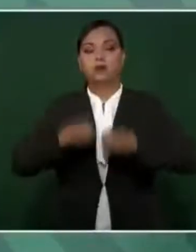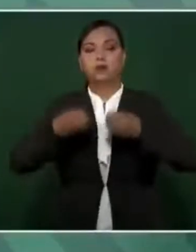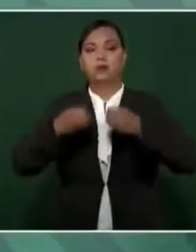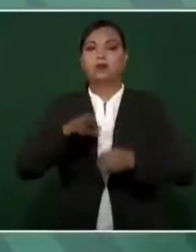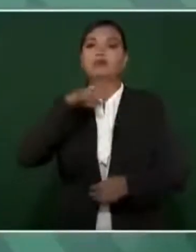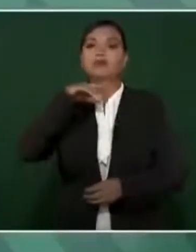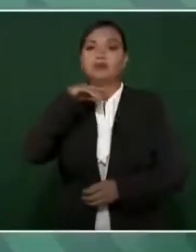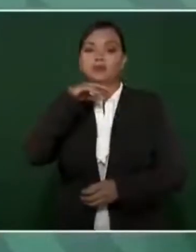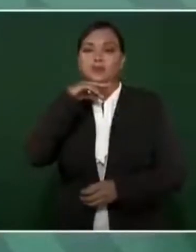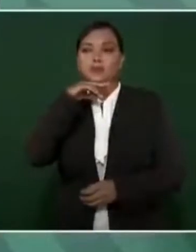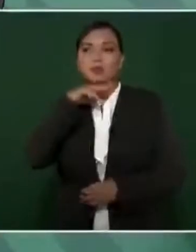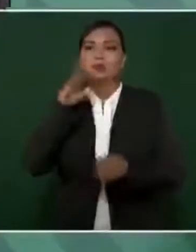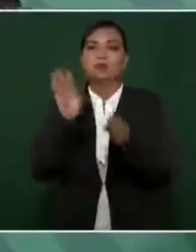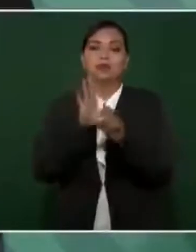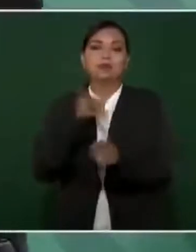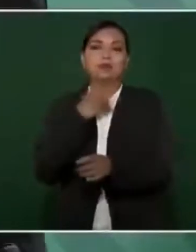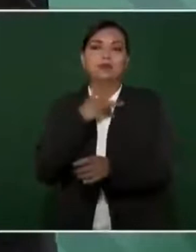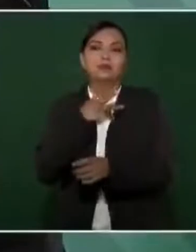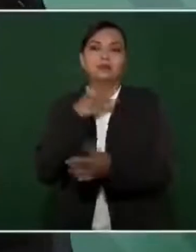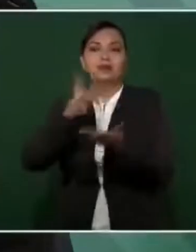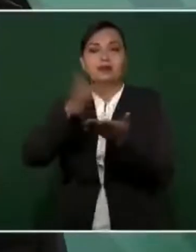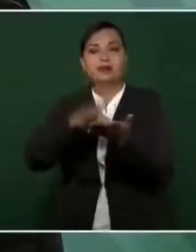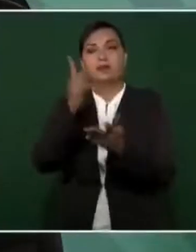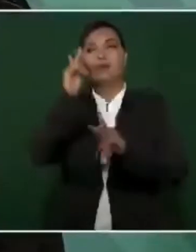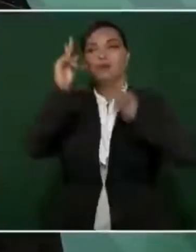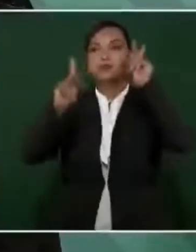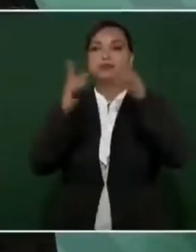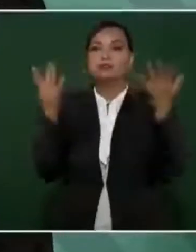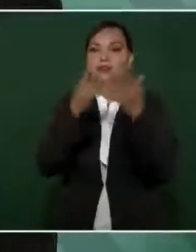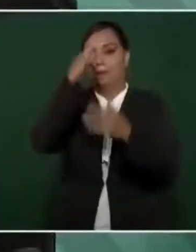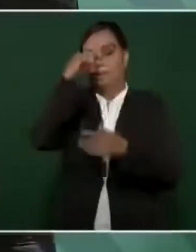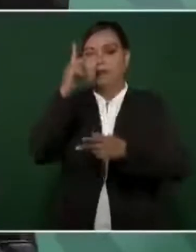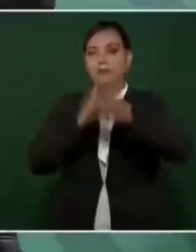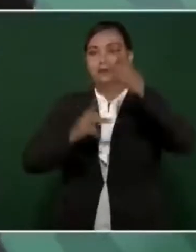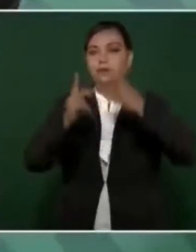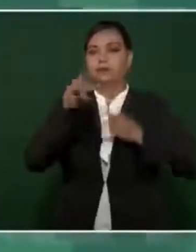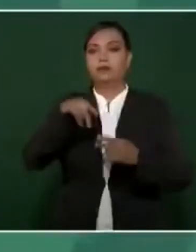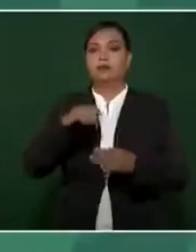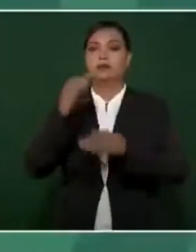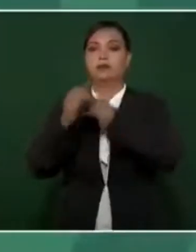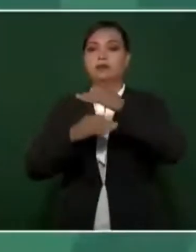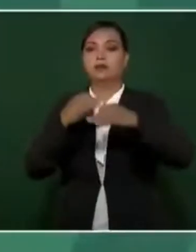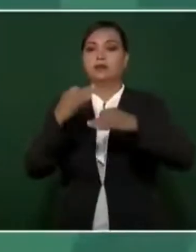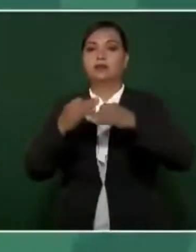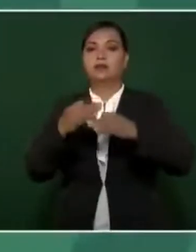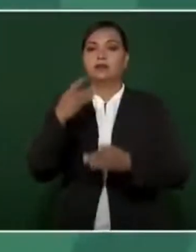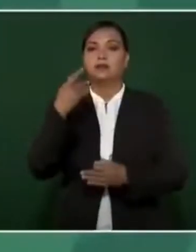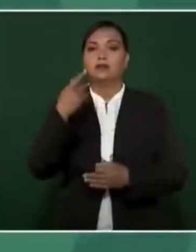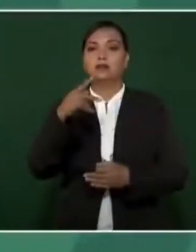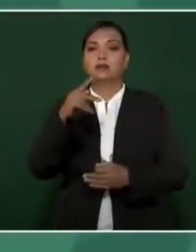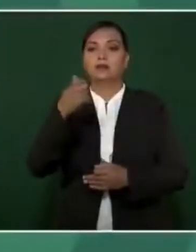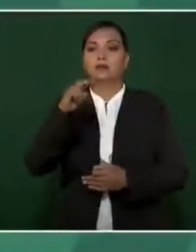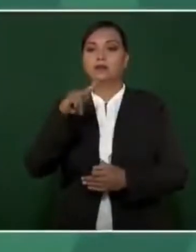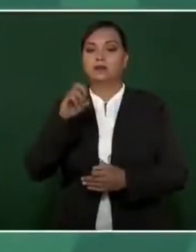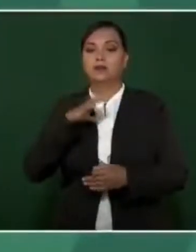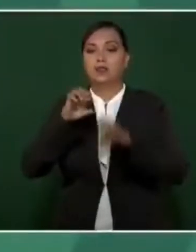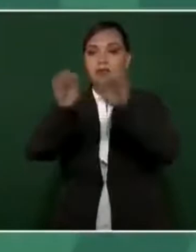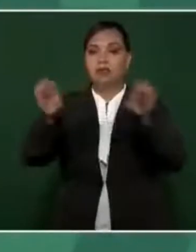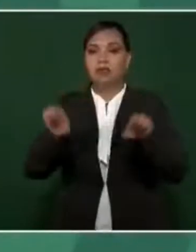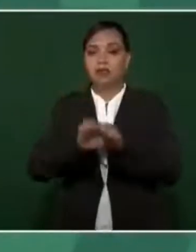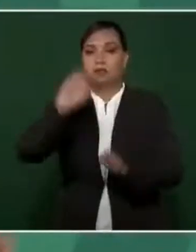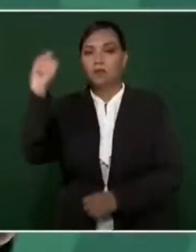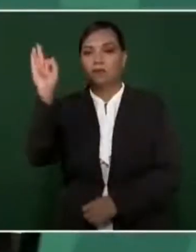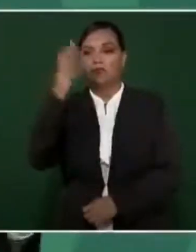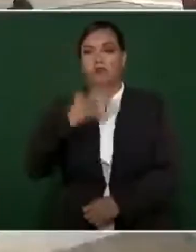muy agradecidos por esta visita que hizo para traer a todo su gabinete federal y ver las oportunidades que tiene esta